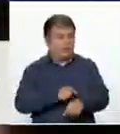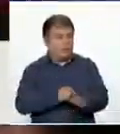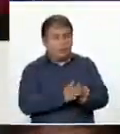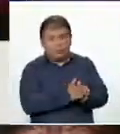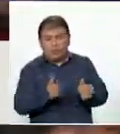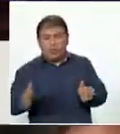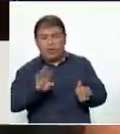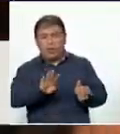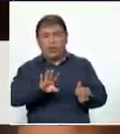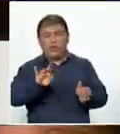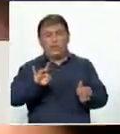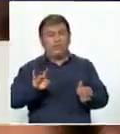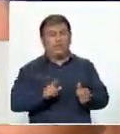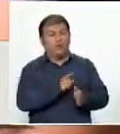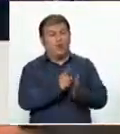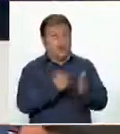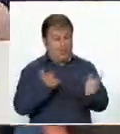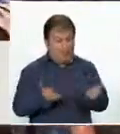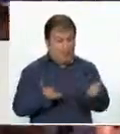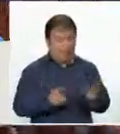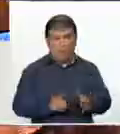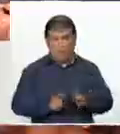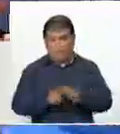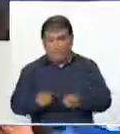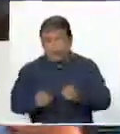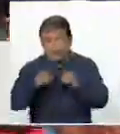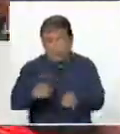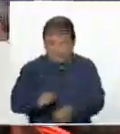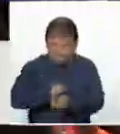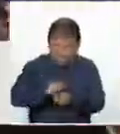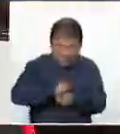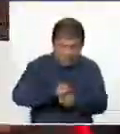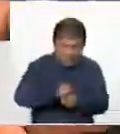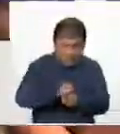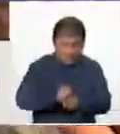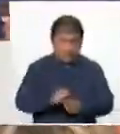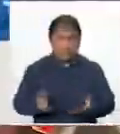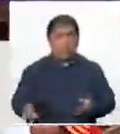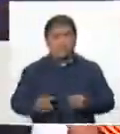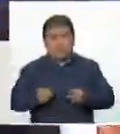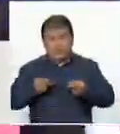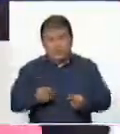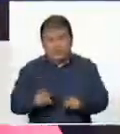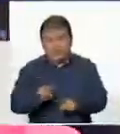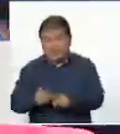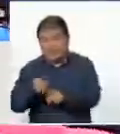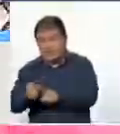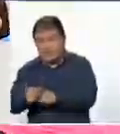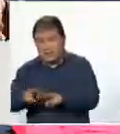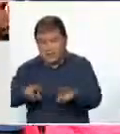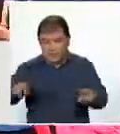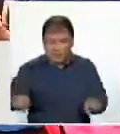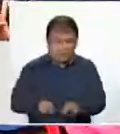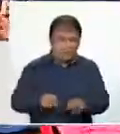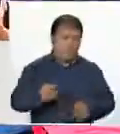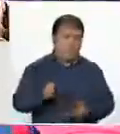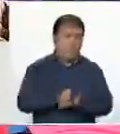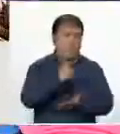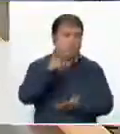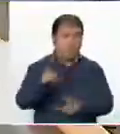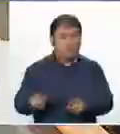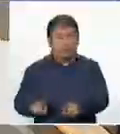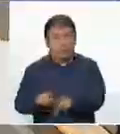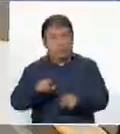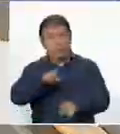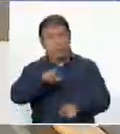mayor a 48 horas desde hoy. Para la implementación del plan de recuperación de clases, se ha autorizado a las direcciones regionales de educación o a la